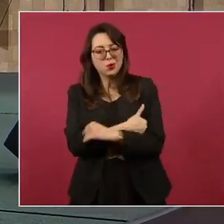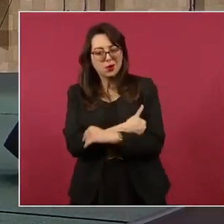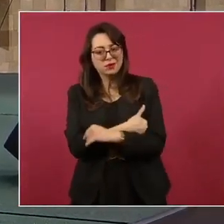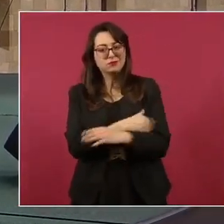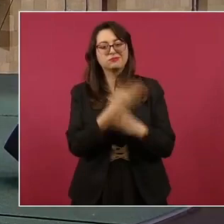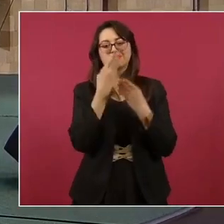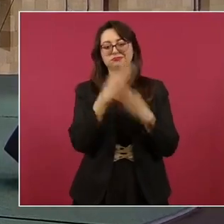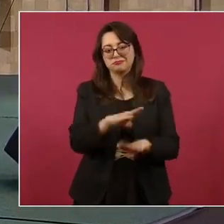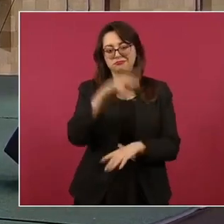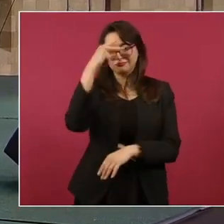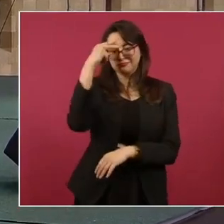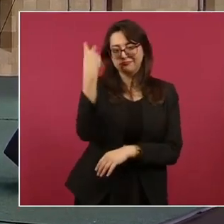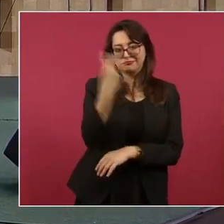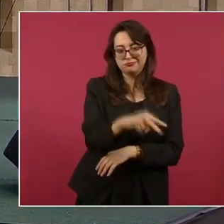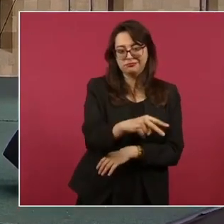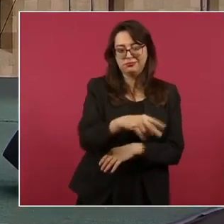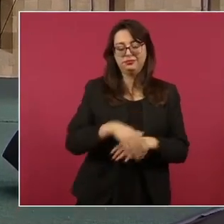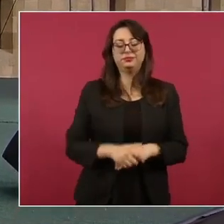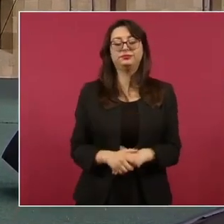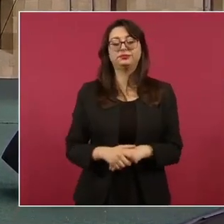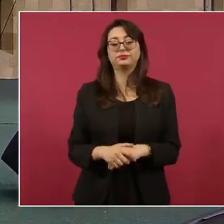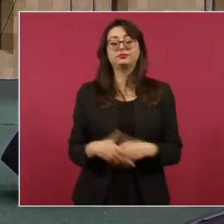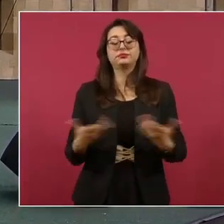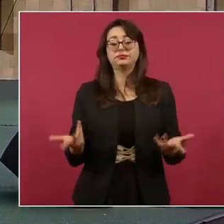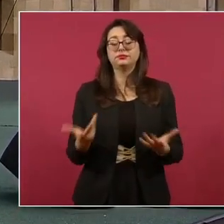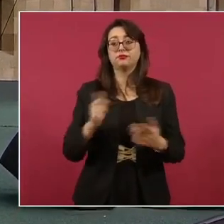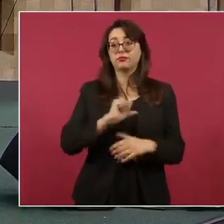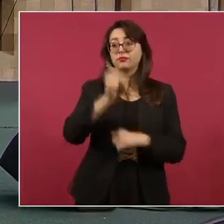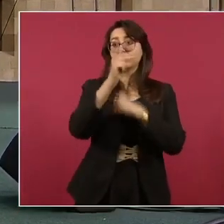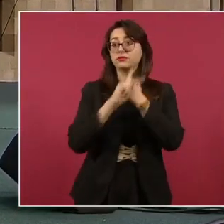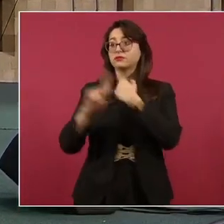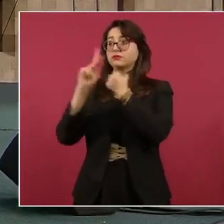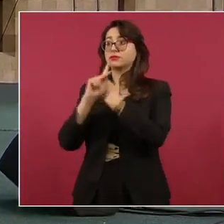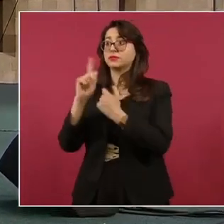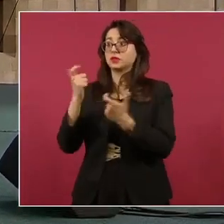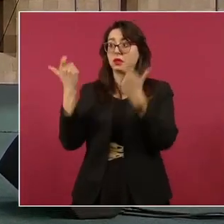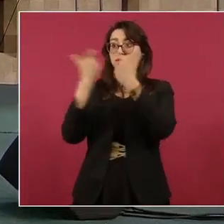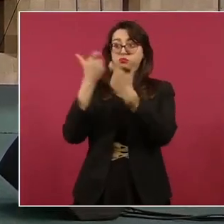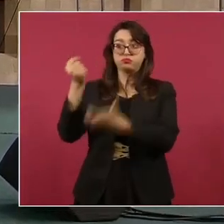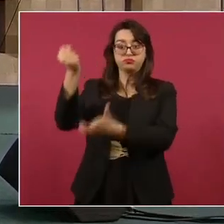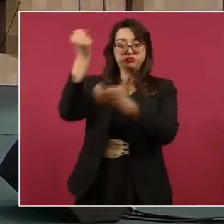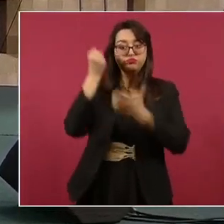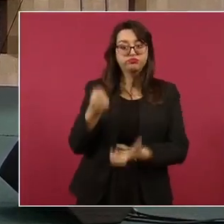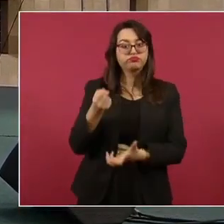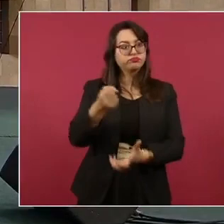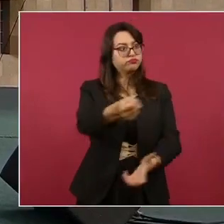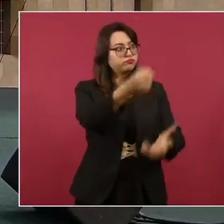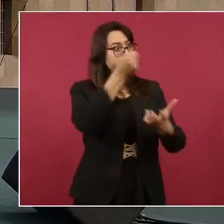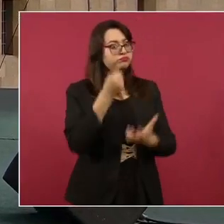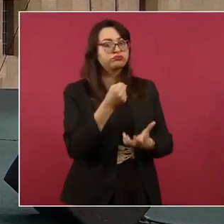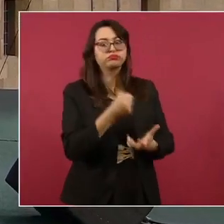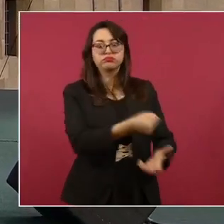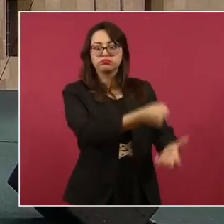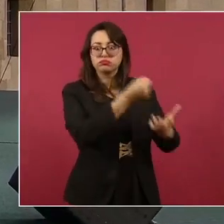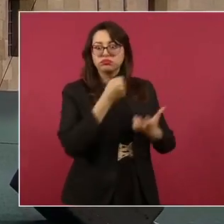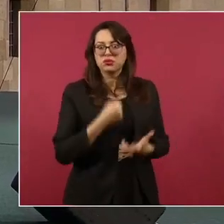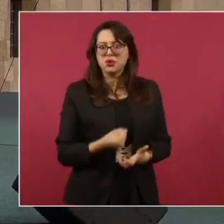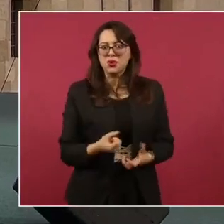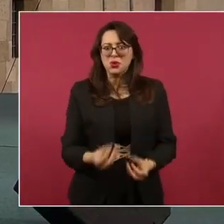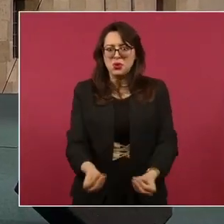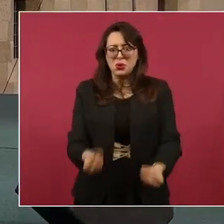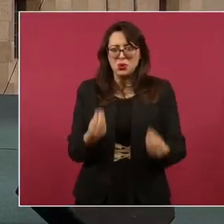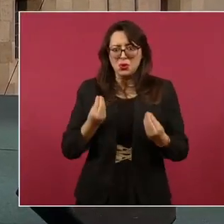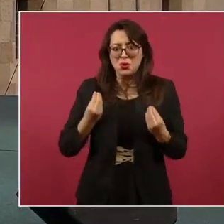México. La inversión extranjera ha escalado a cifras antes